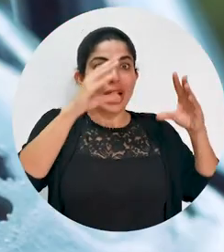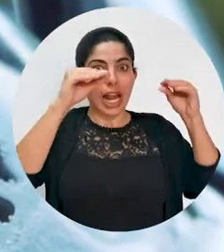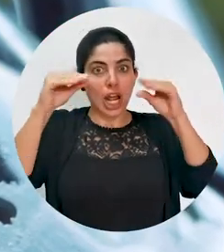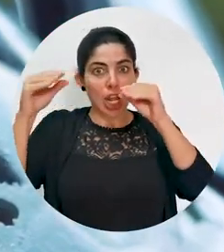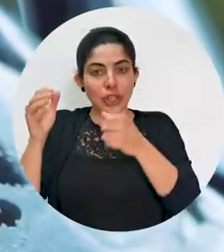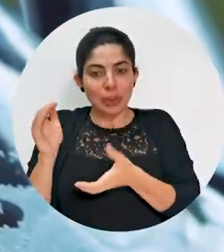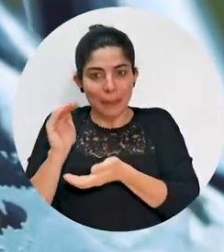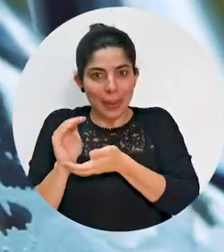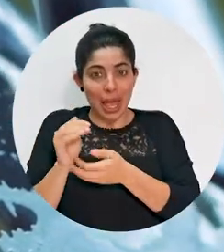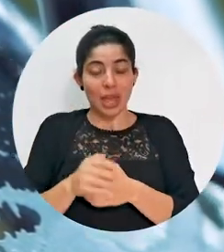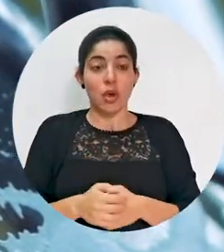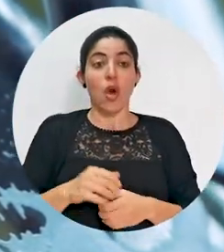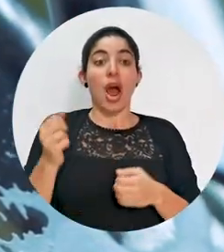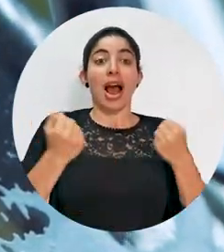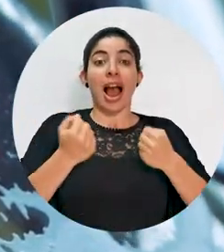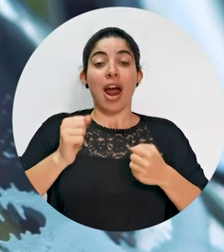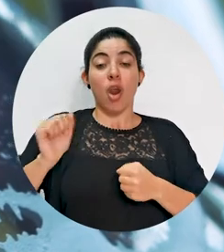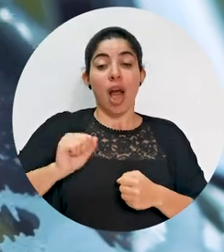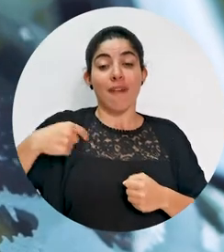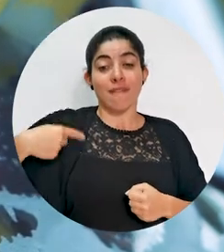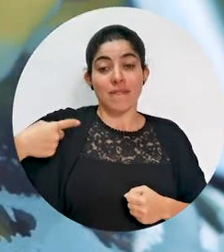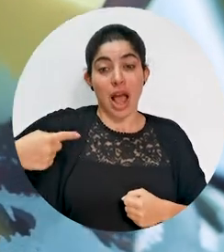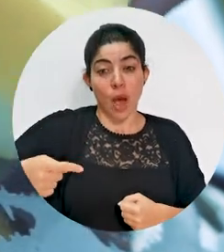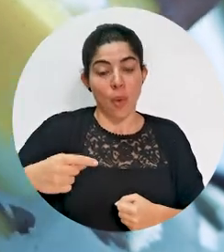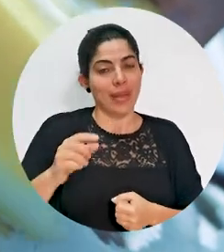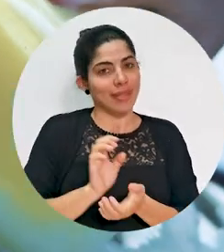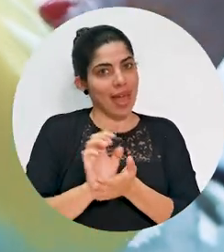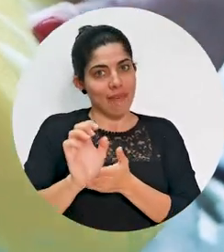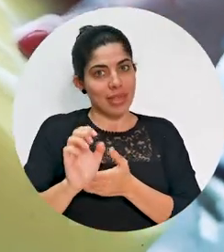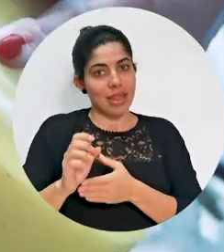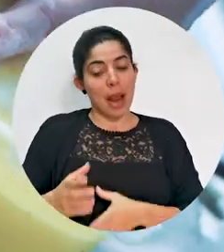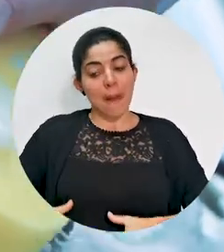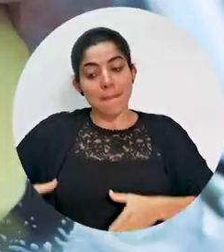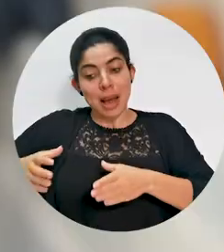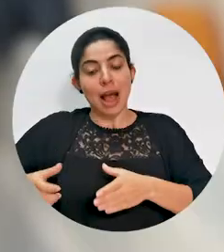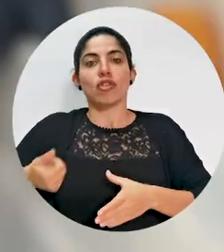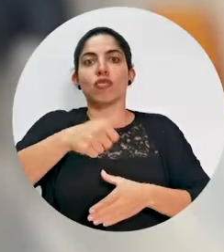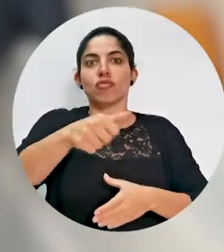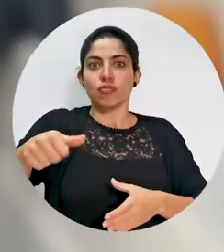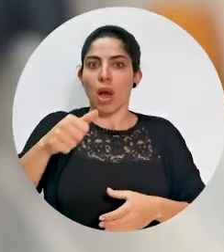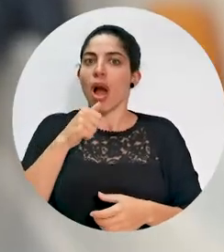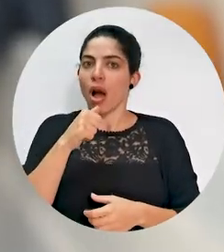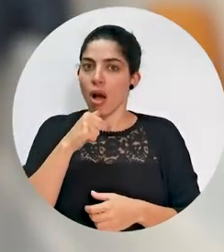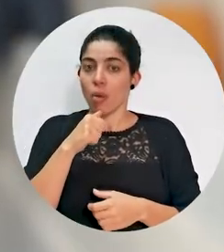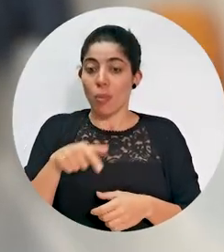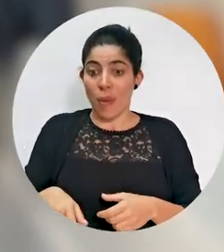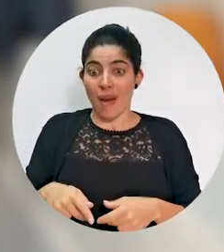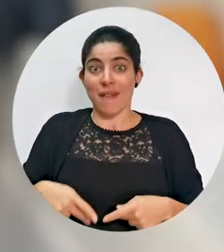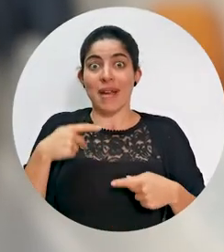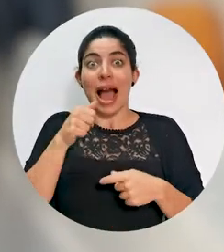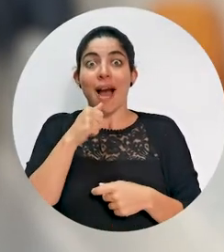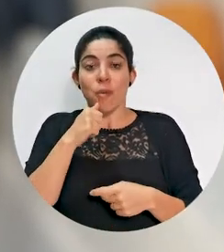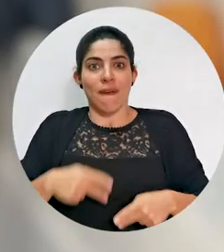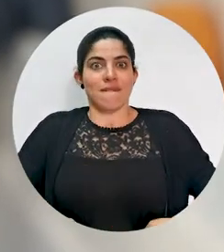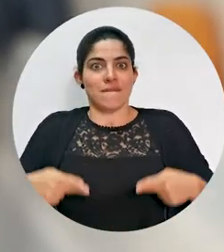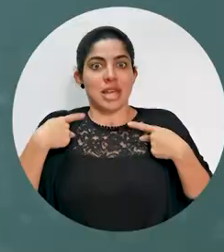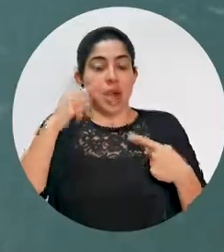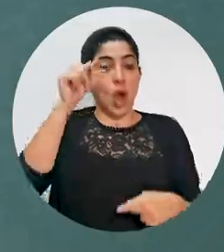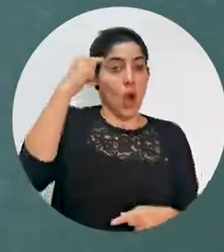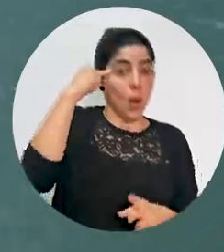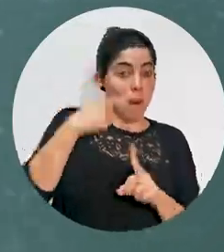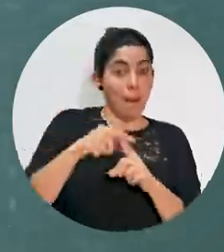noche. Evite lavar el vehículo a menudo y cuando lo haga, utilice un balde. El agua es vida y el gobierno y el